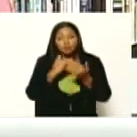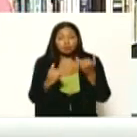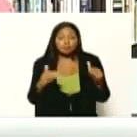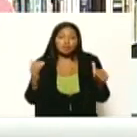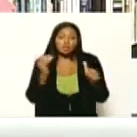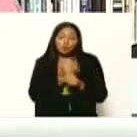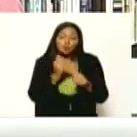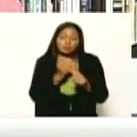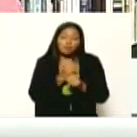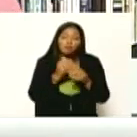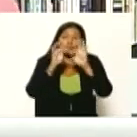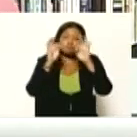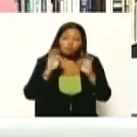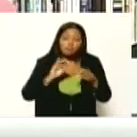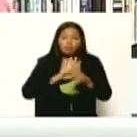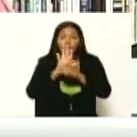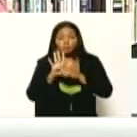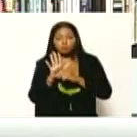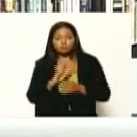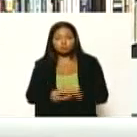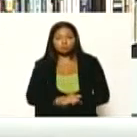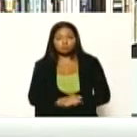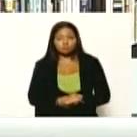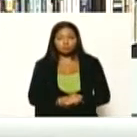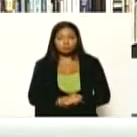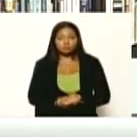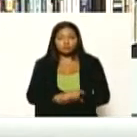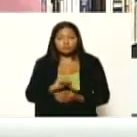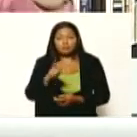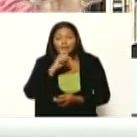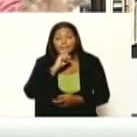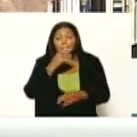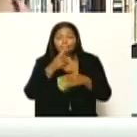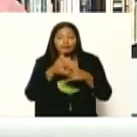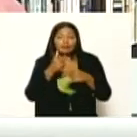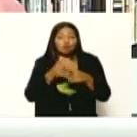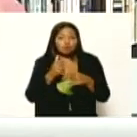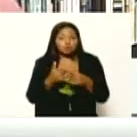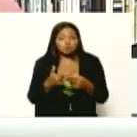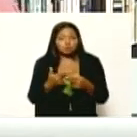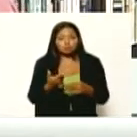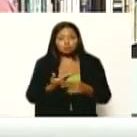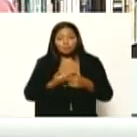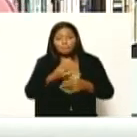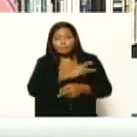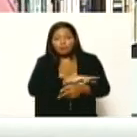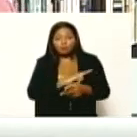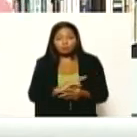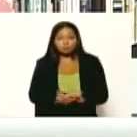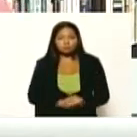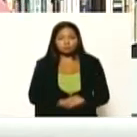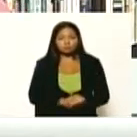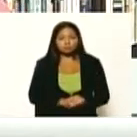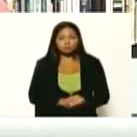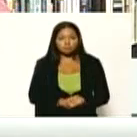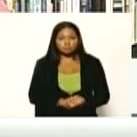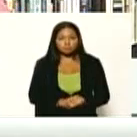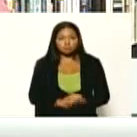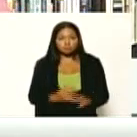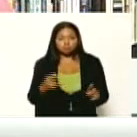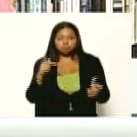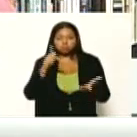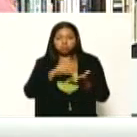la Delta y la Delta Plus, que son de lo peor. Y que no han llegado a